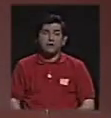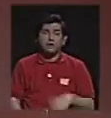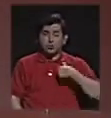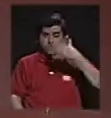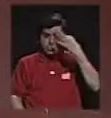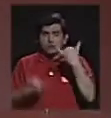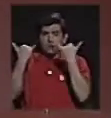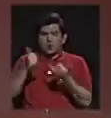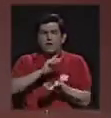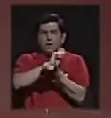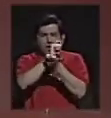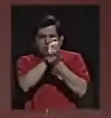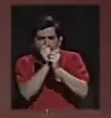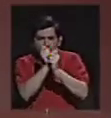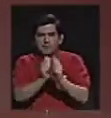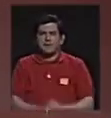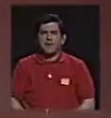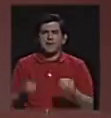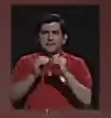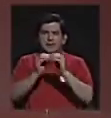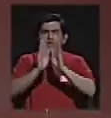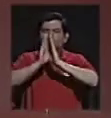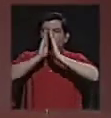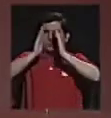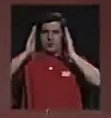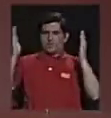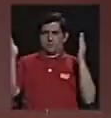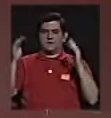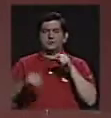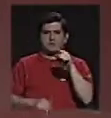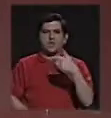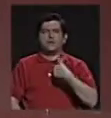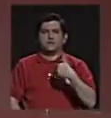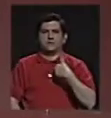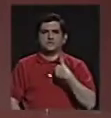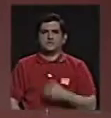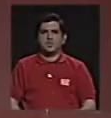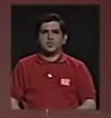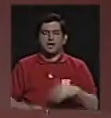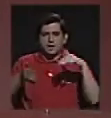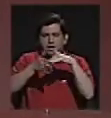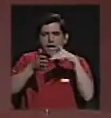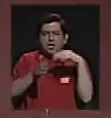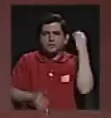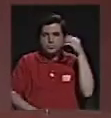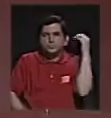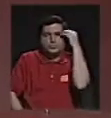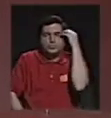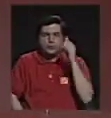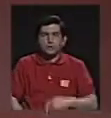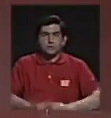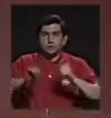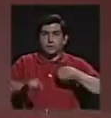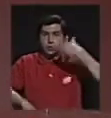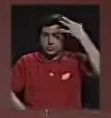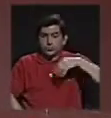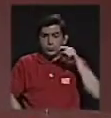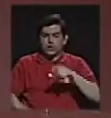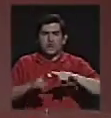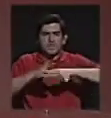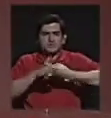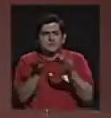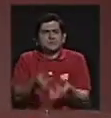que se han movido de lugar y hay una mayor apertura a hacer estudios de opinión. Pero yo creo que es un